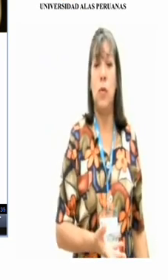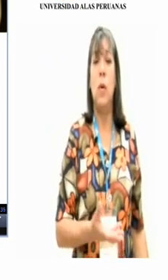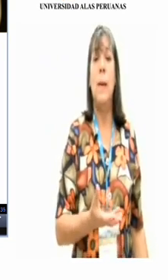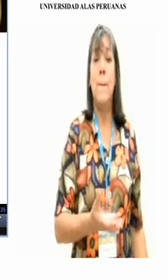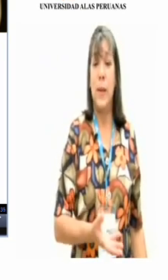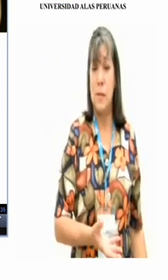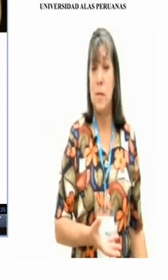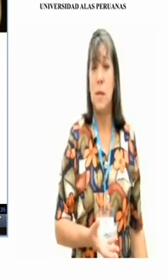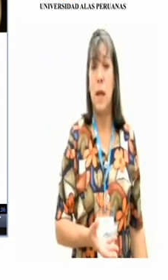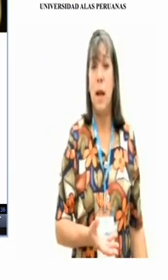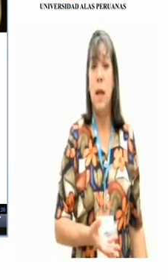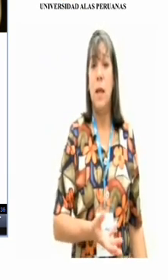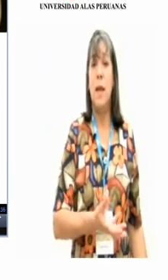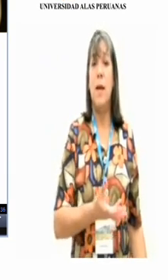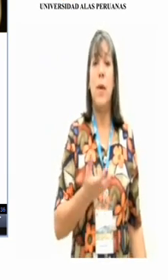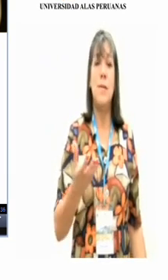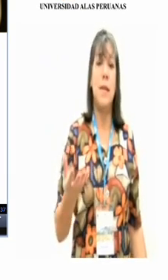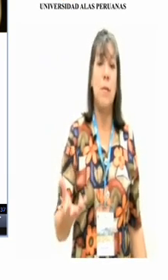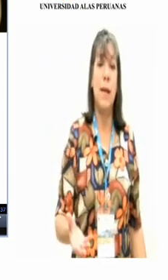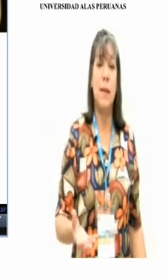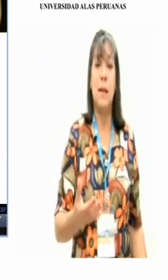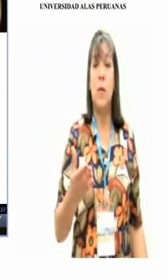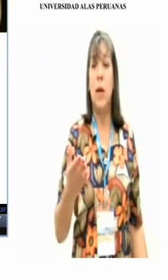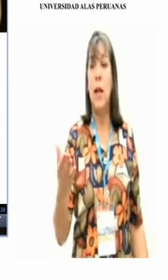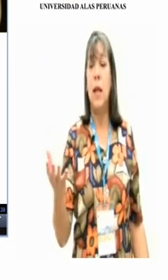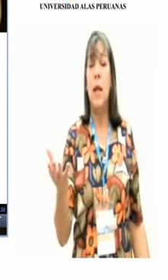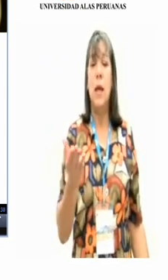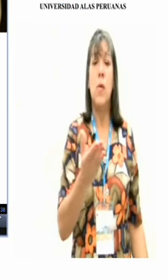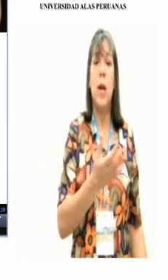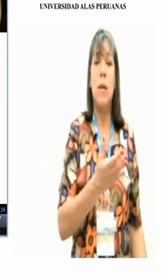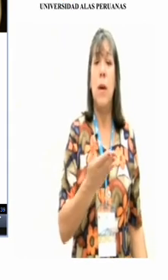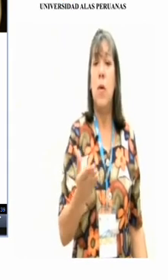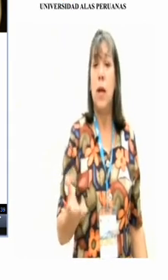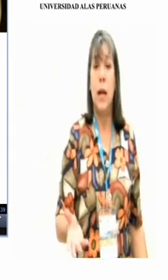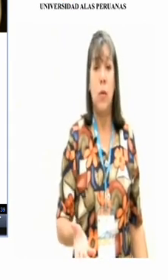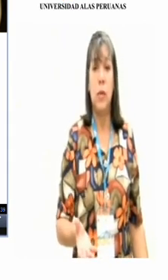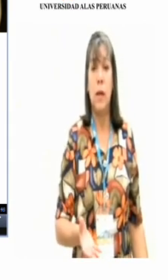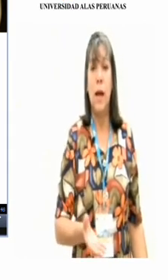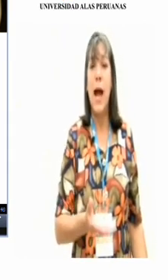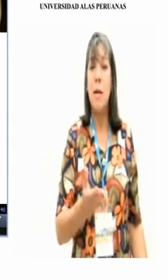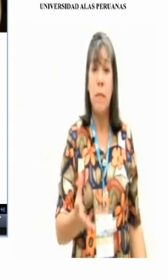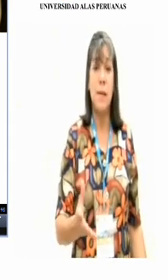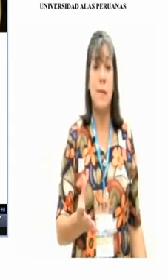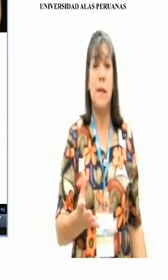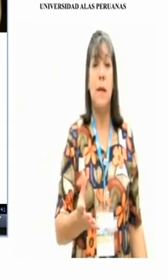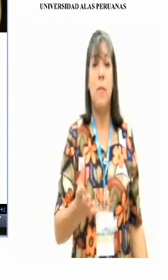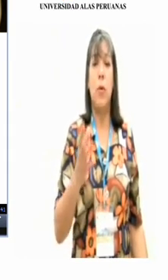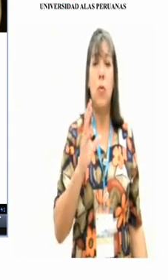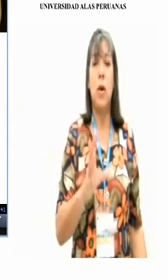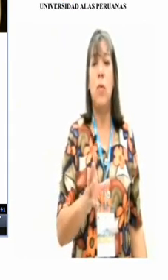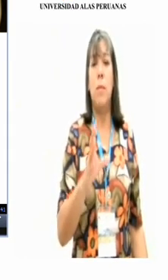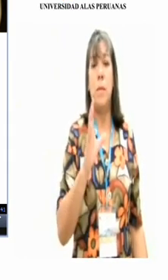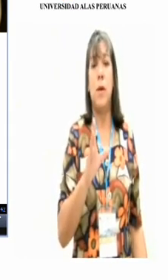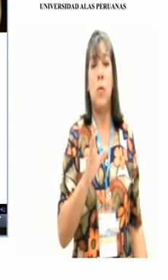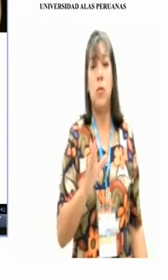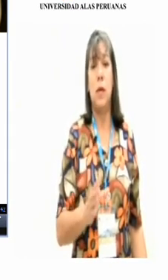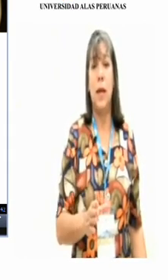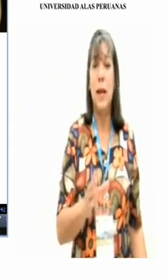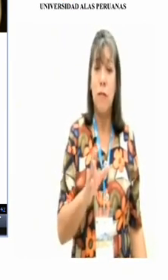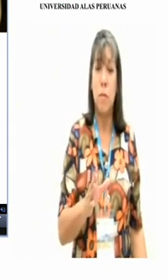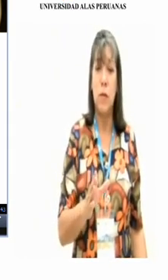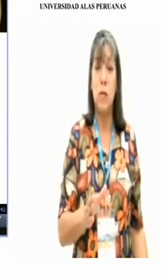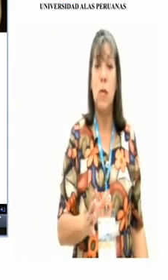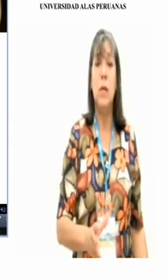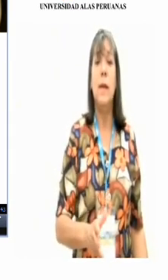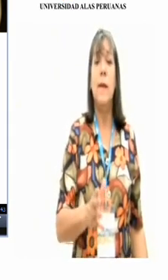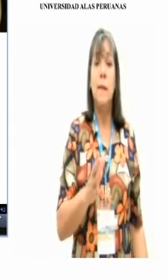de la educación presencial. Ya no hay ese debate entre cuál es mejor que la otra. Ambas procuran una misma cosa,